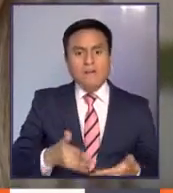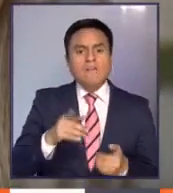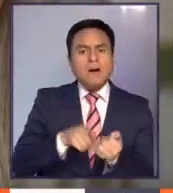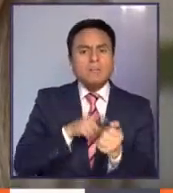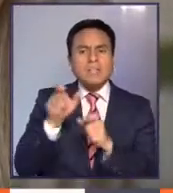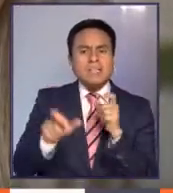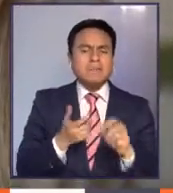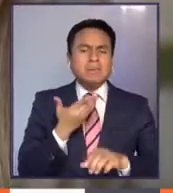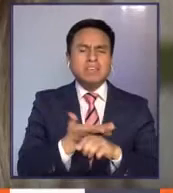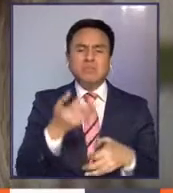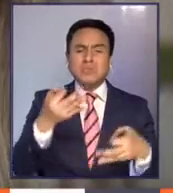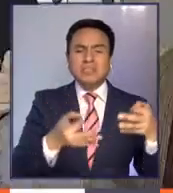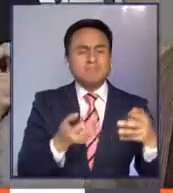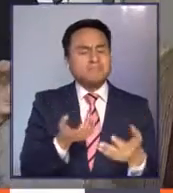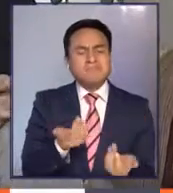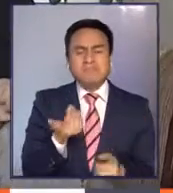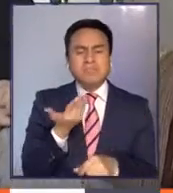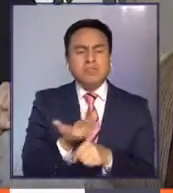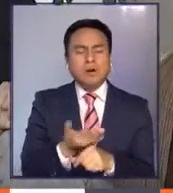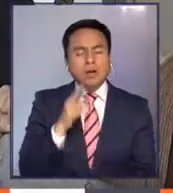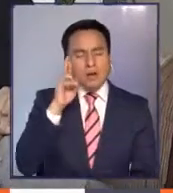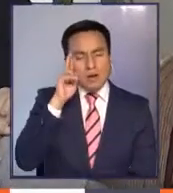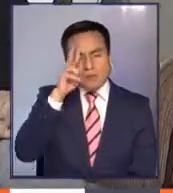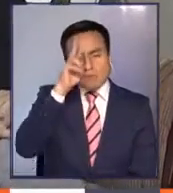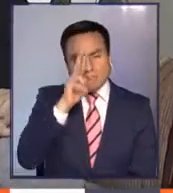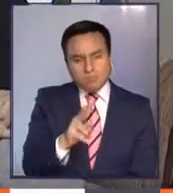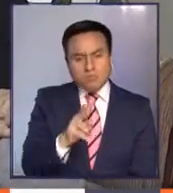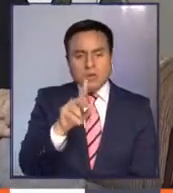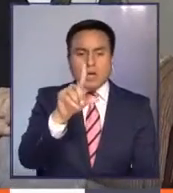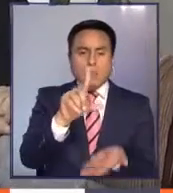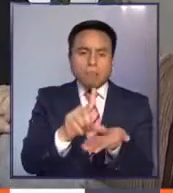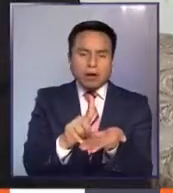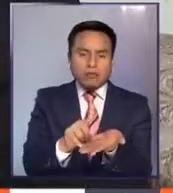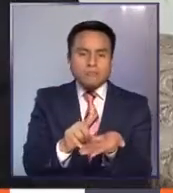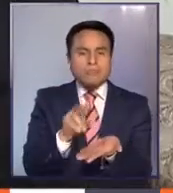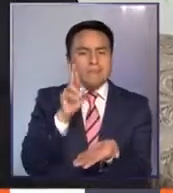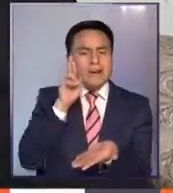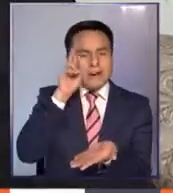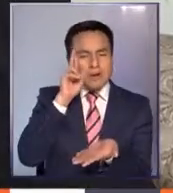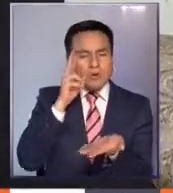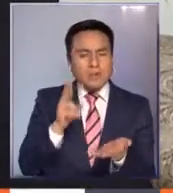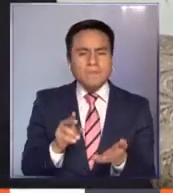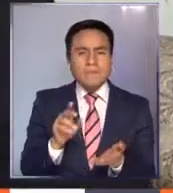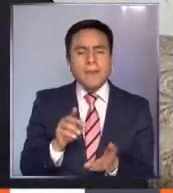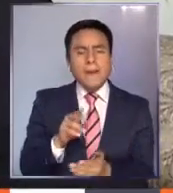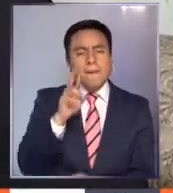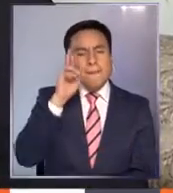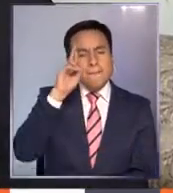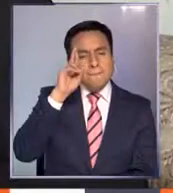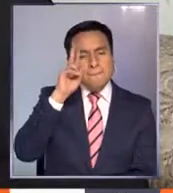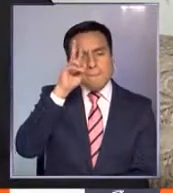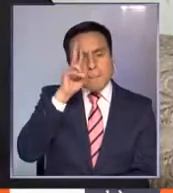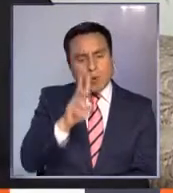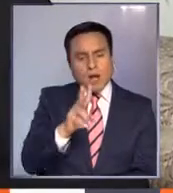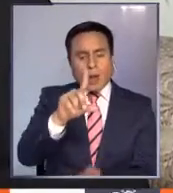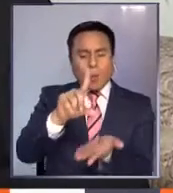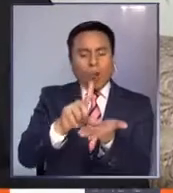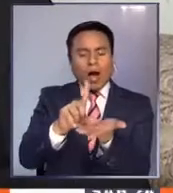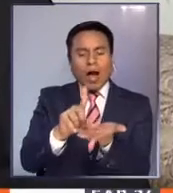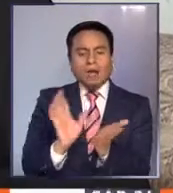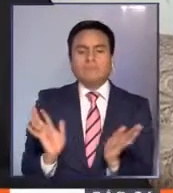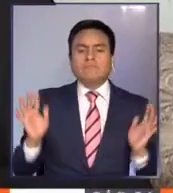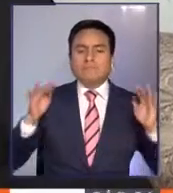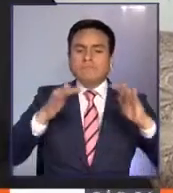ni siquiera es justicia, sino memoria, un espacio para recordar. Tener un memorial, tener un lugar donde